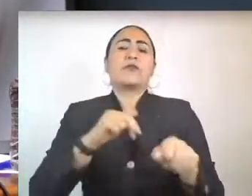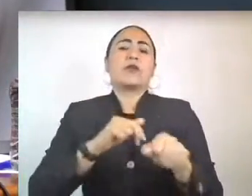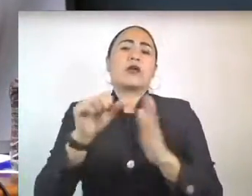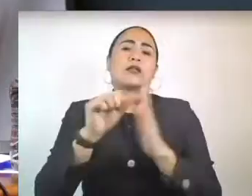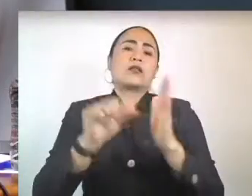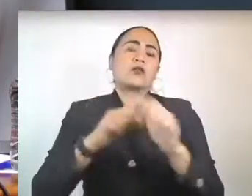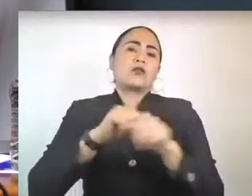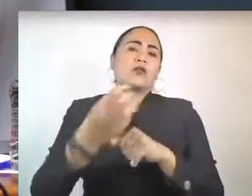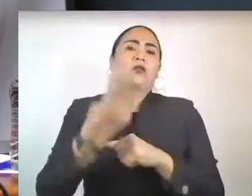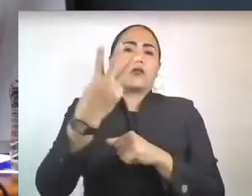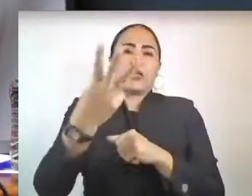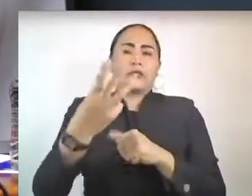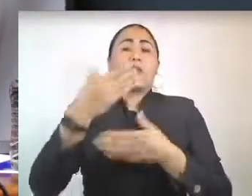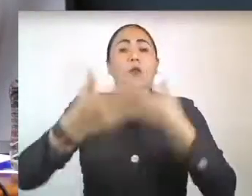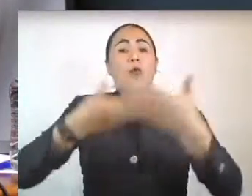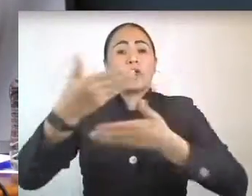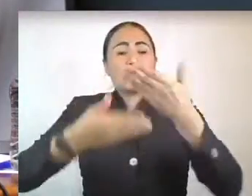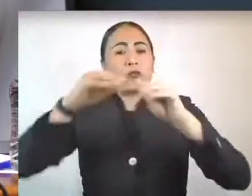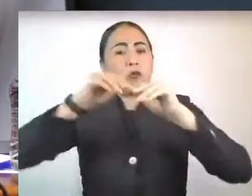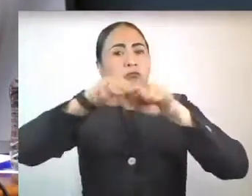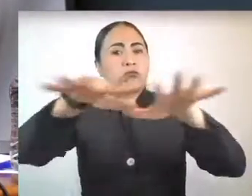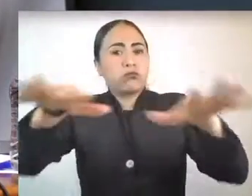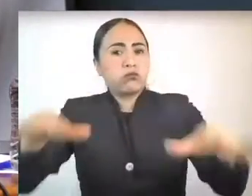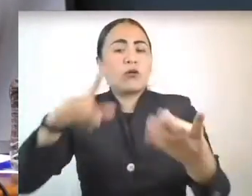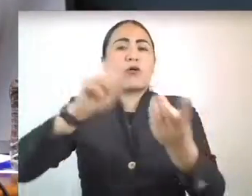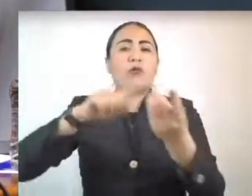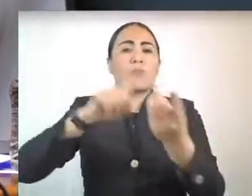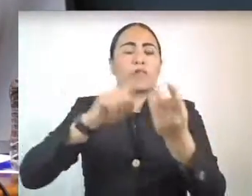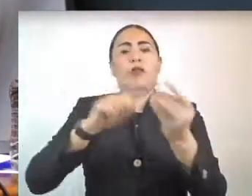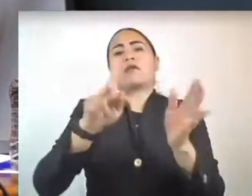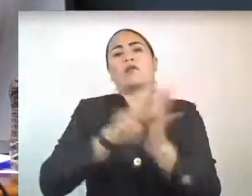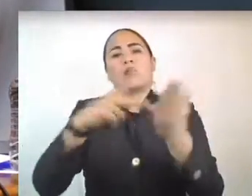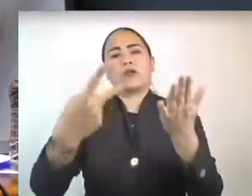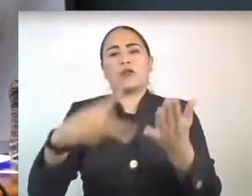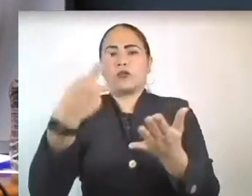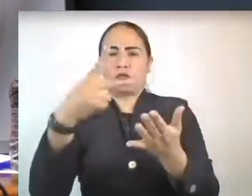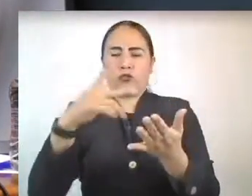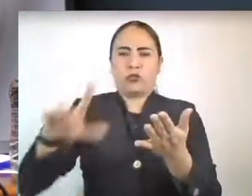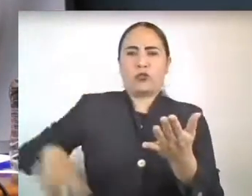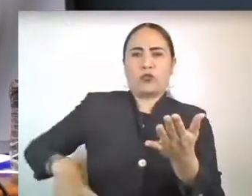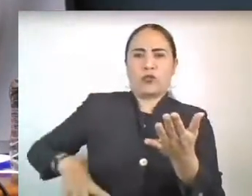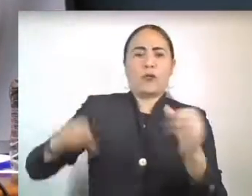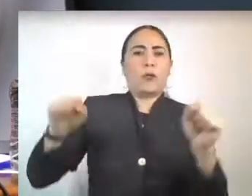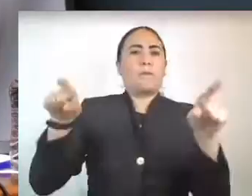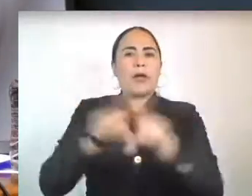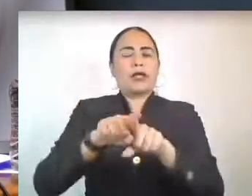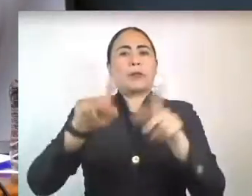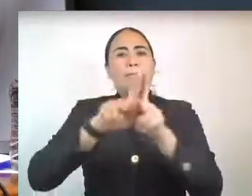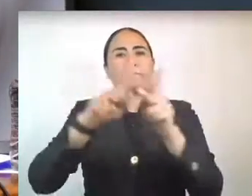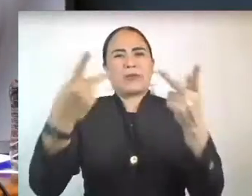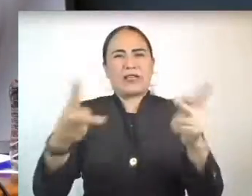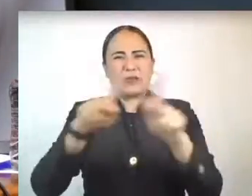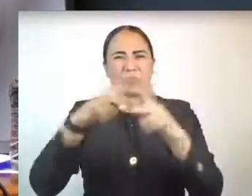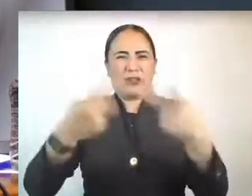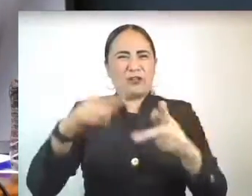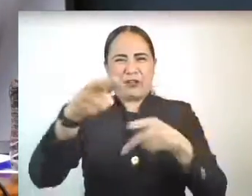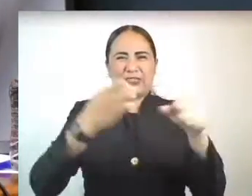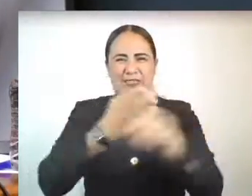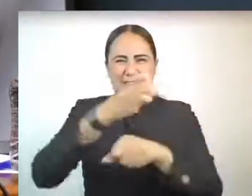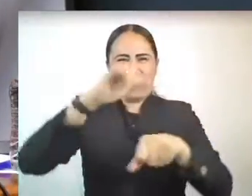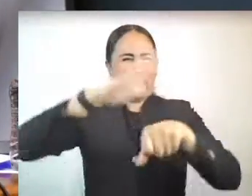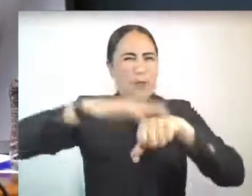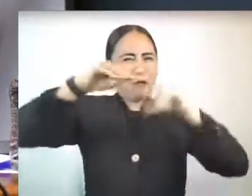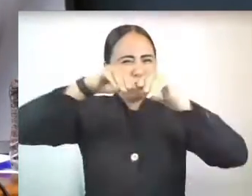El presente proceso será publicado en la Gaceta del Gobierno y en 2 periódicos estatales de mayor circulación en el Estado de México.